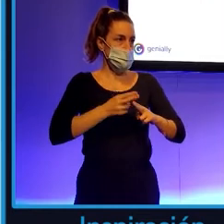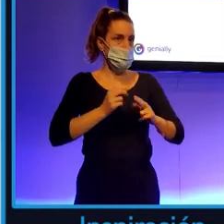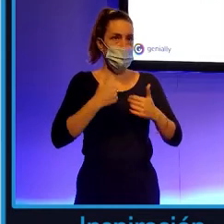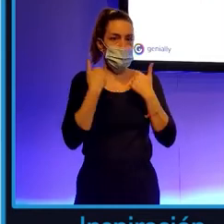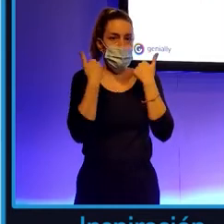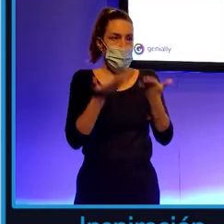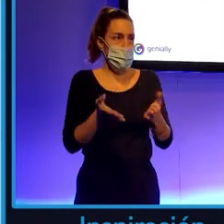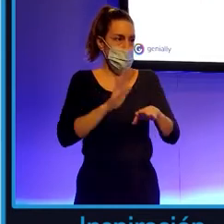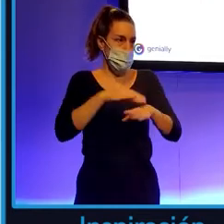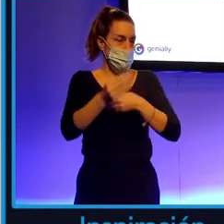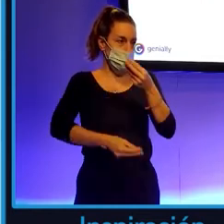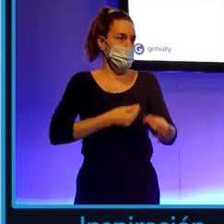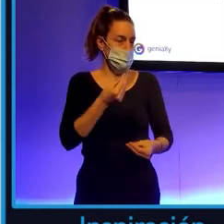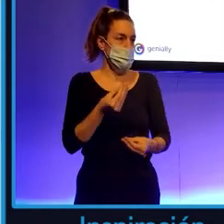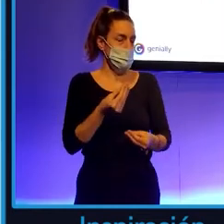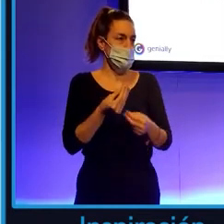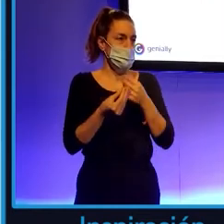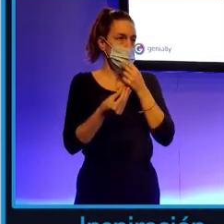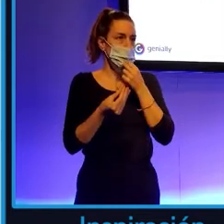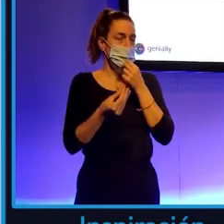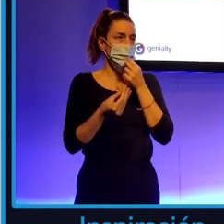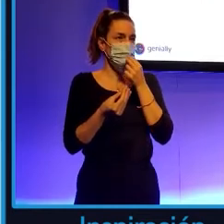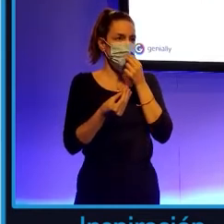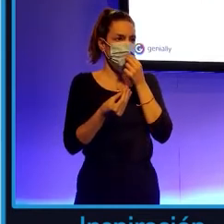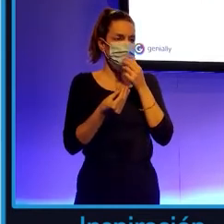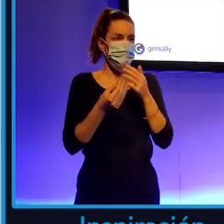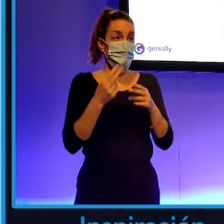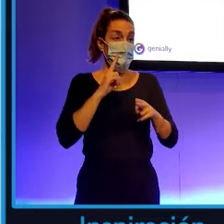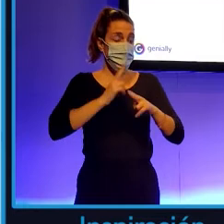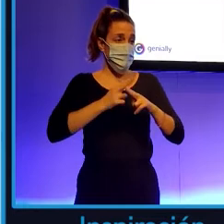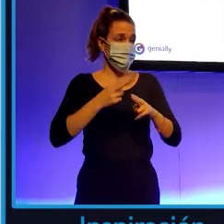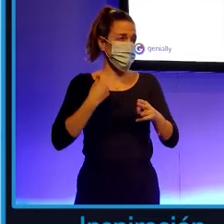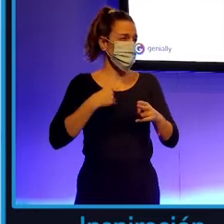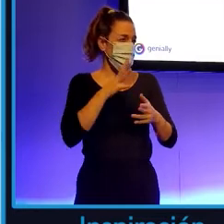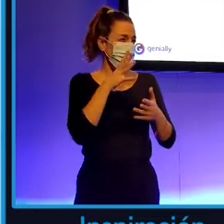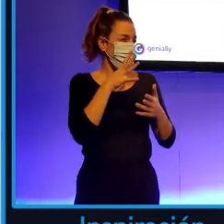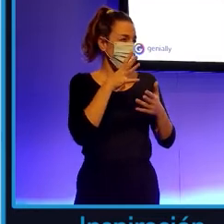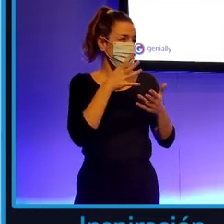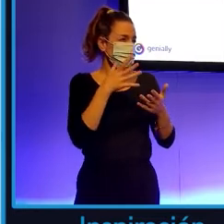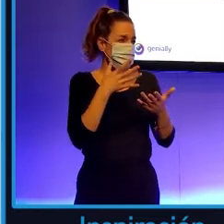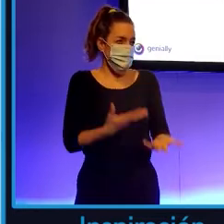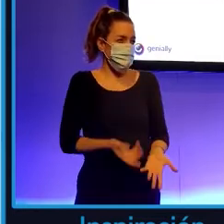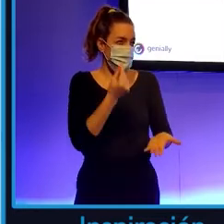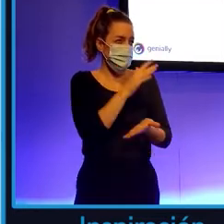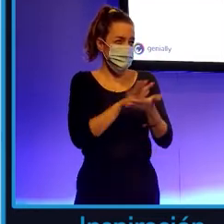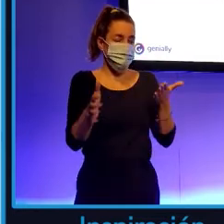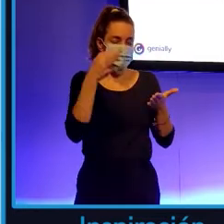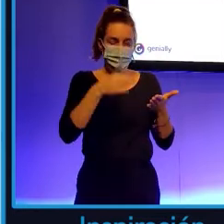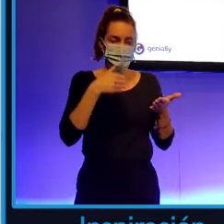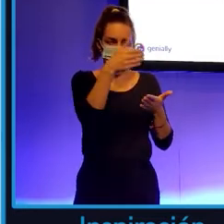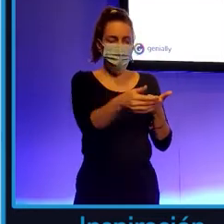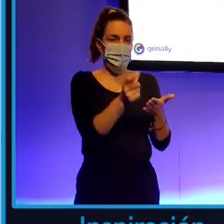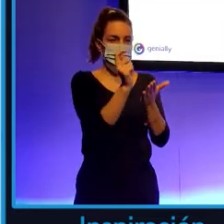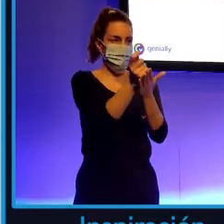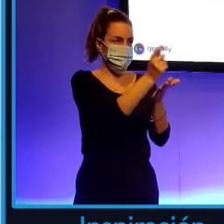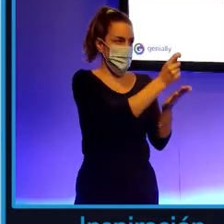esa generación de datos que ahora mismo es gratuita pero que yo creo que dentro de poco ya les pagarán por ella los que realmente